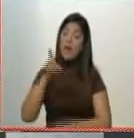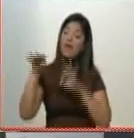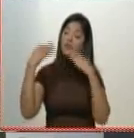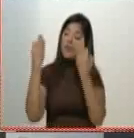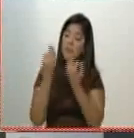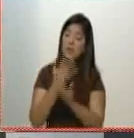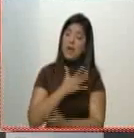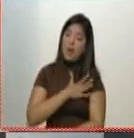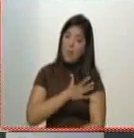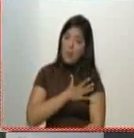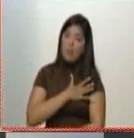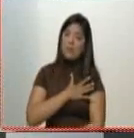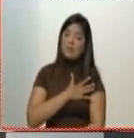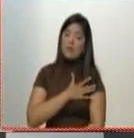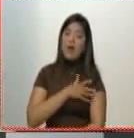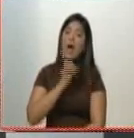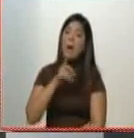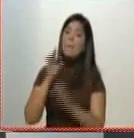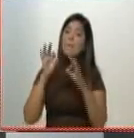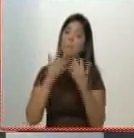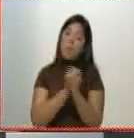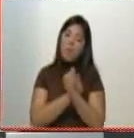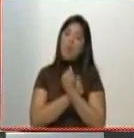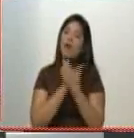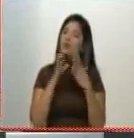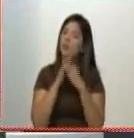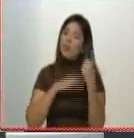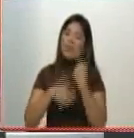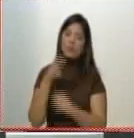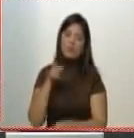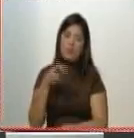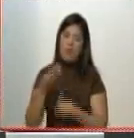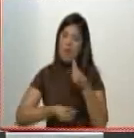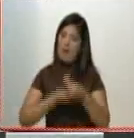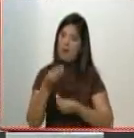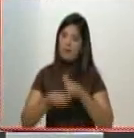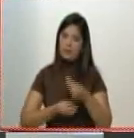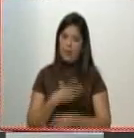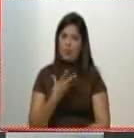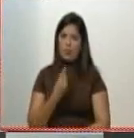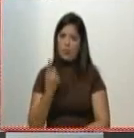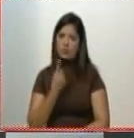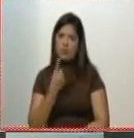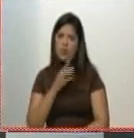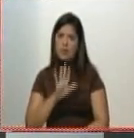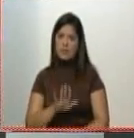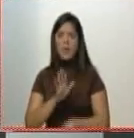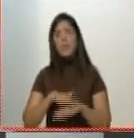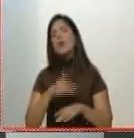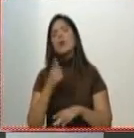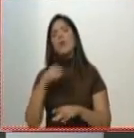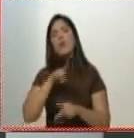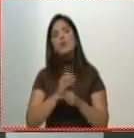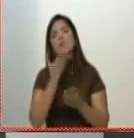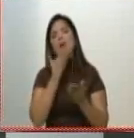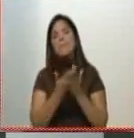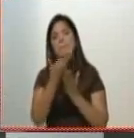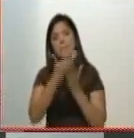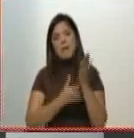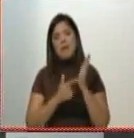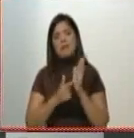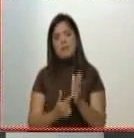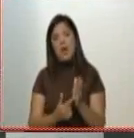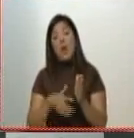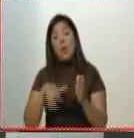familia, su amor a lo que hacen. No solamente por eso, sino por lo que está planteado hacer para